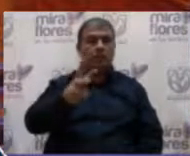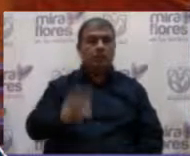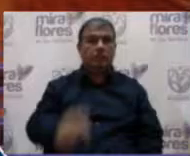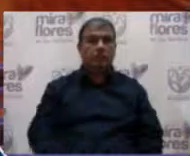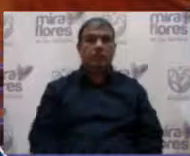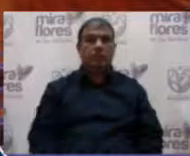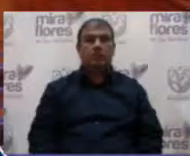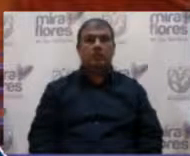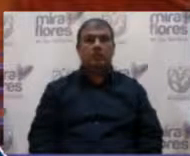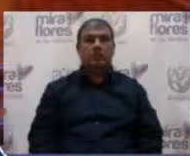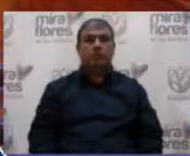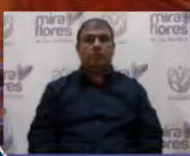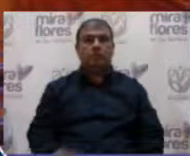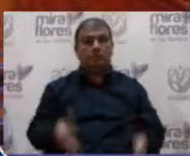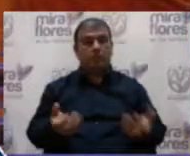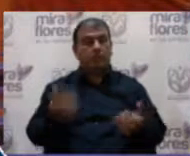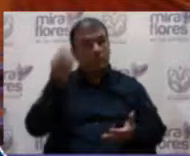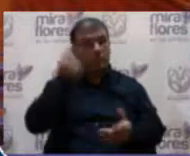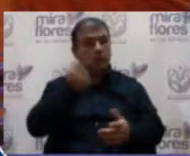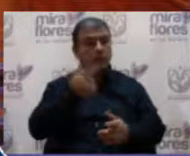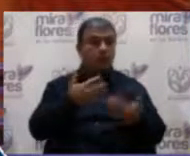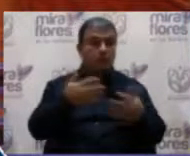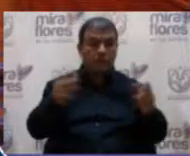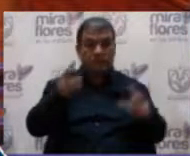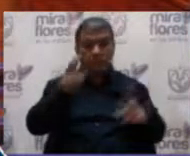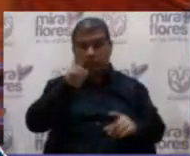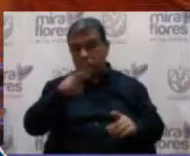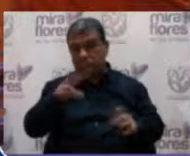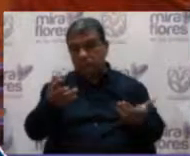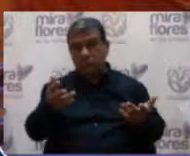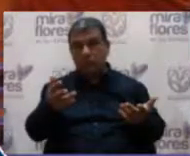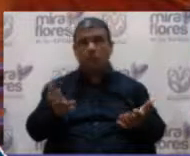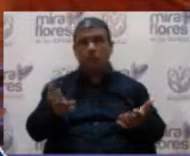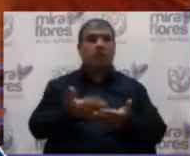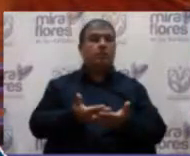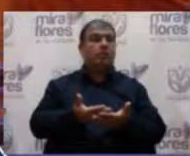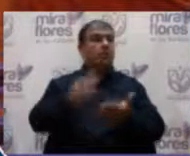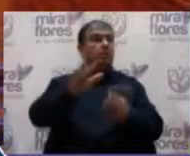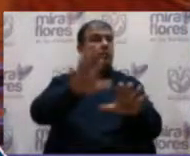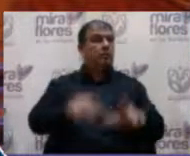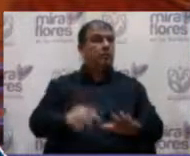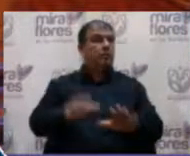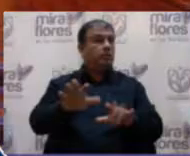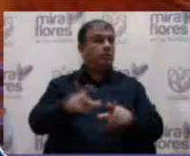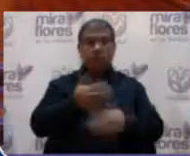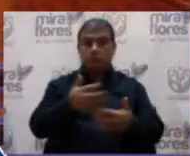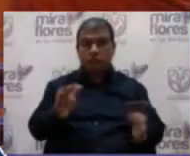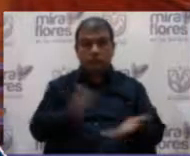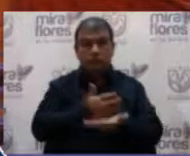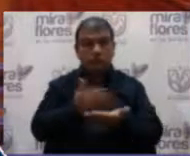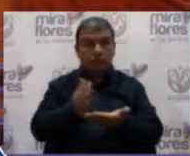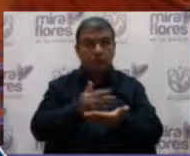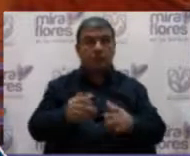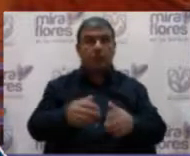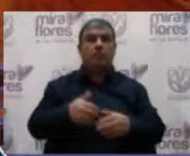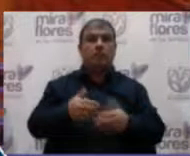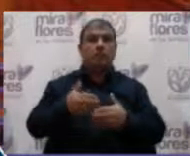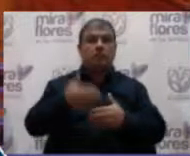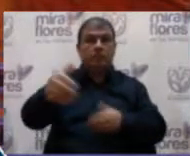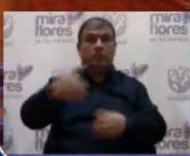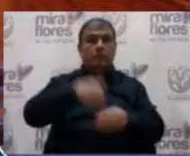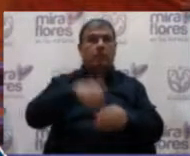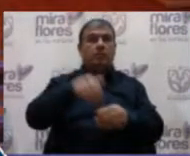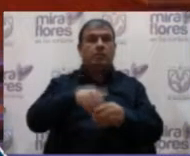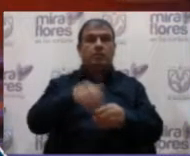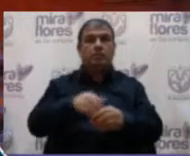2016. Quisiera saber si hay alguna observación con relación a esta acta. Si no la hay, vamos a proceder a votar.